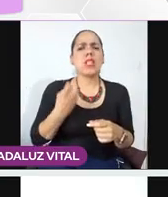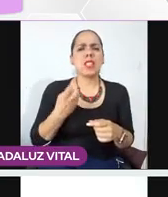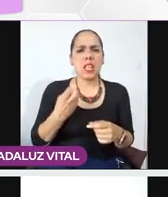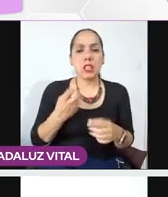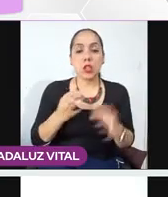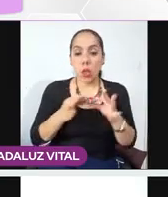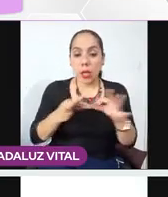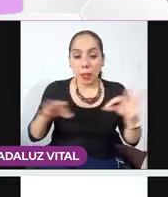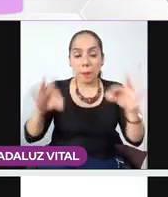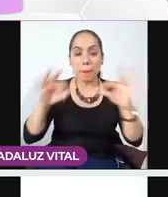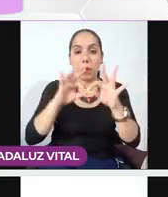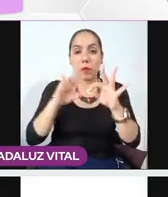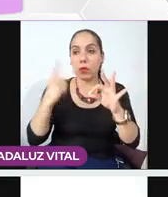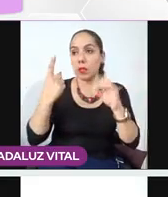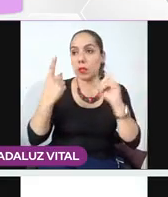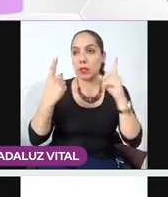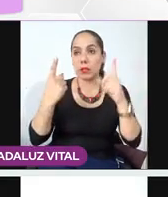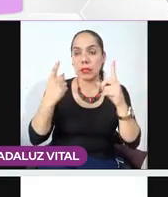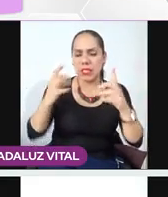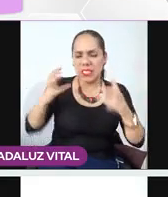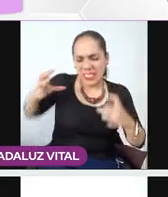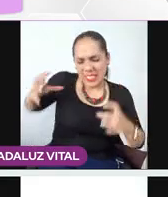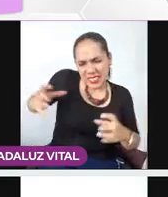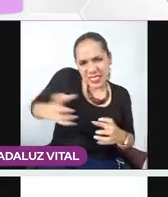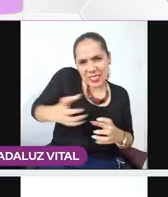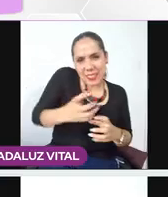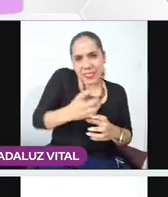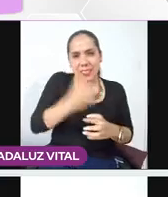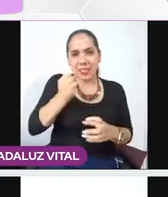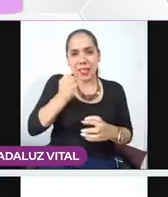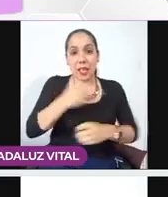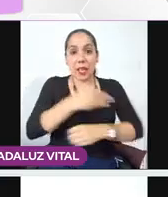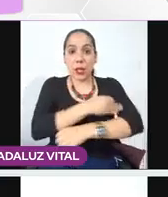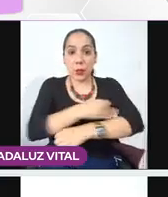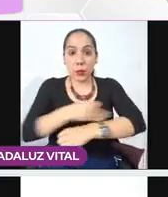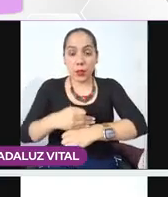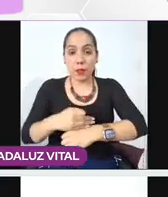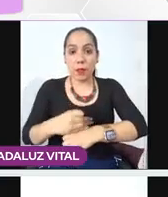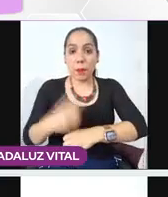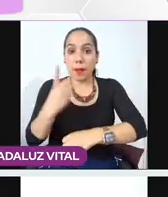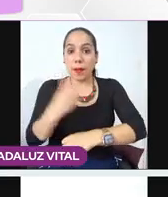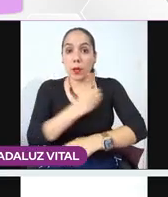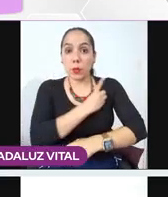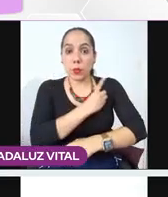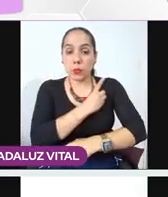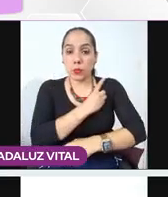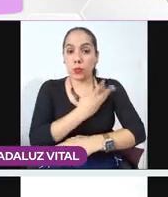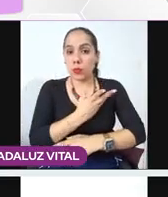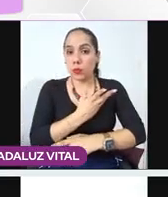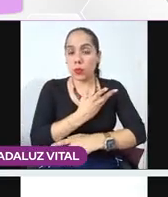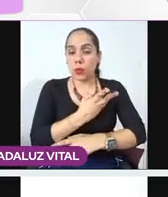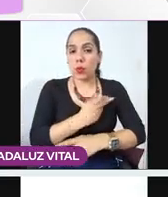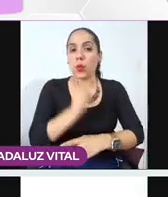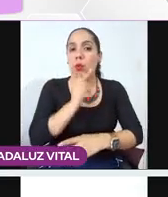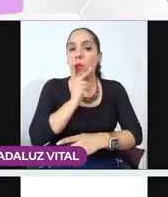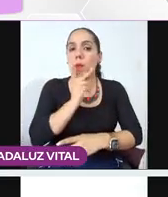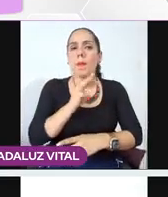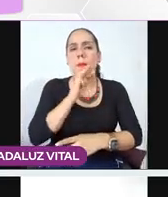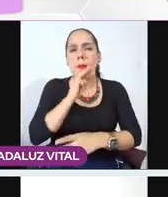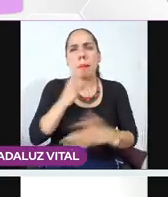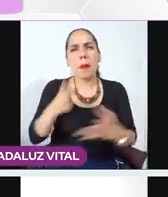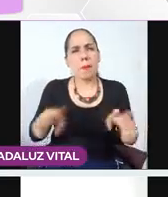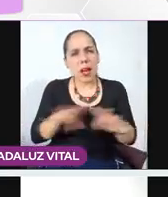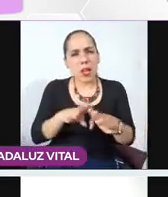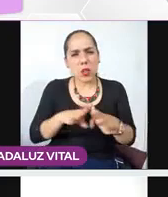figuras rescatadoras en una familia monoparental? Primero, si nos ayudan a entender este término,